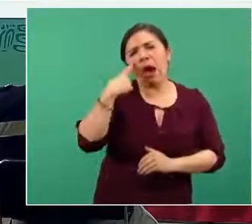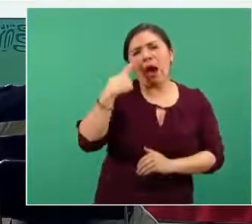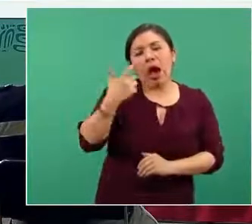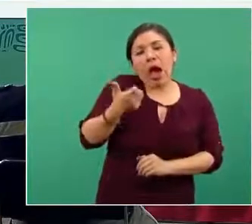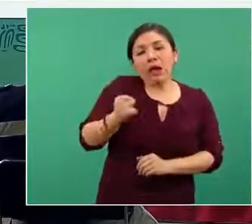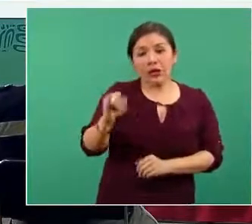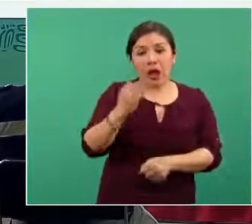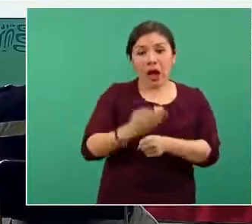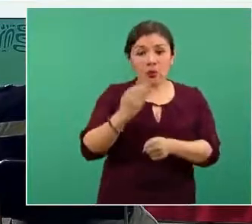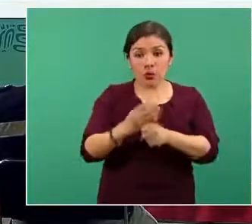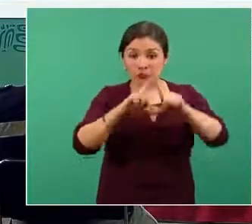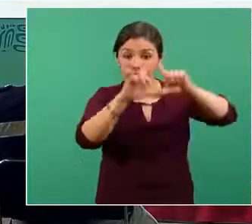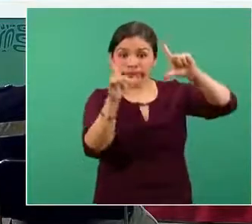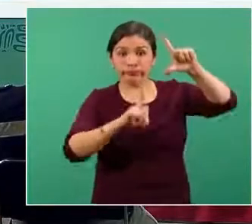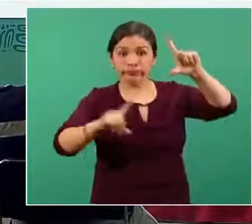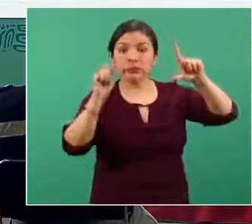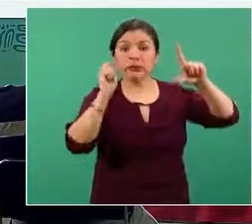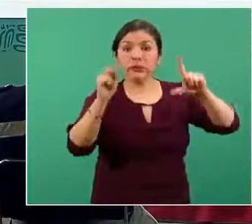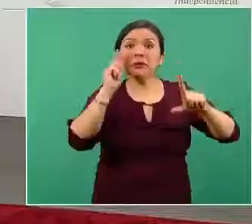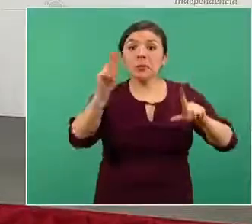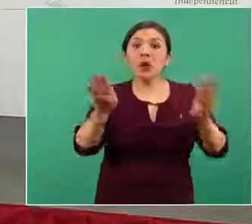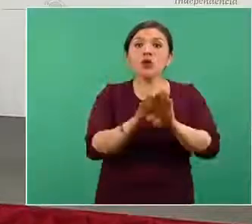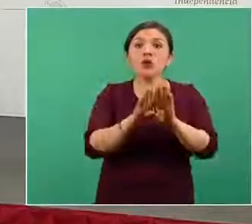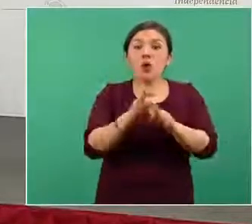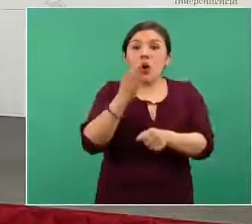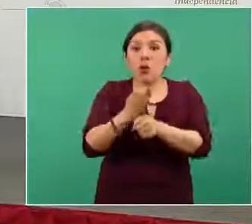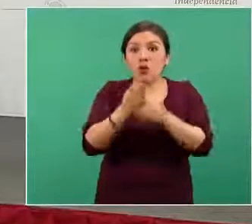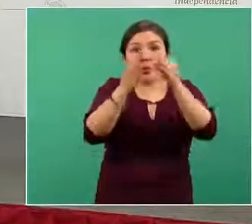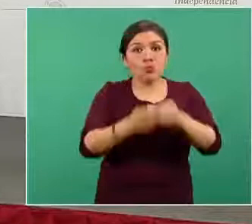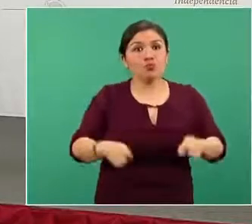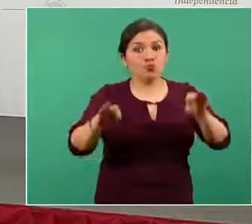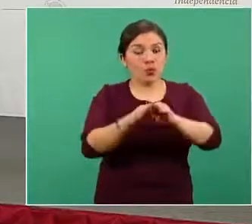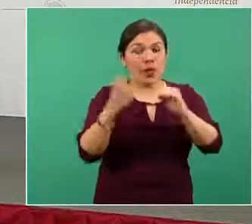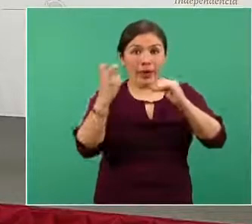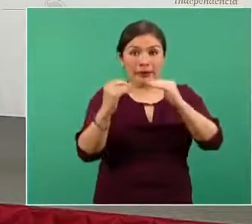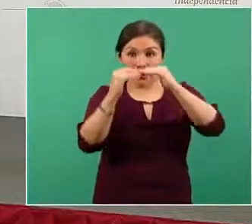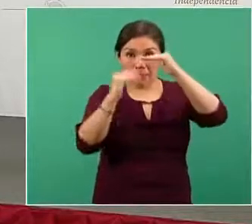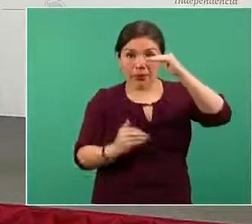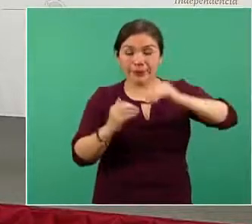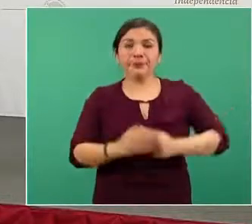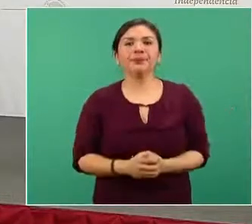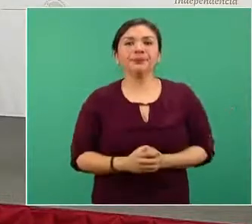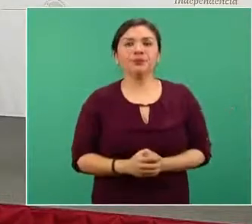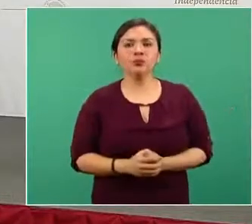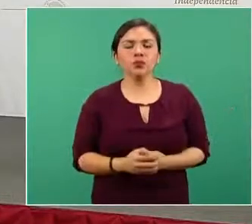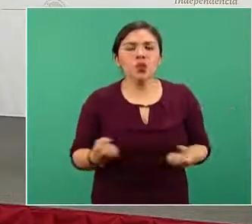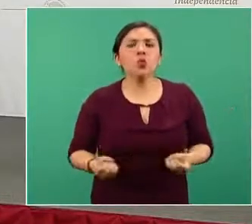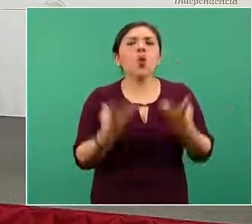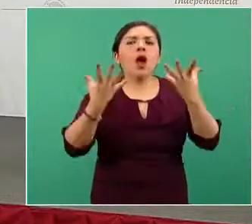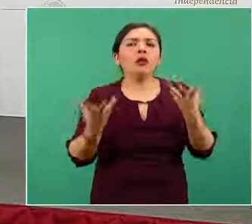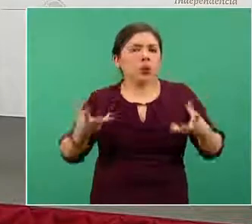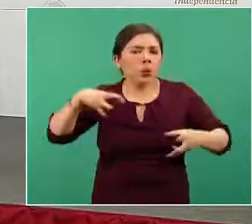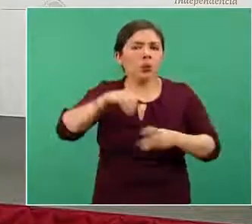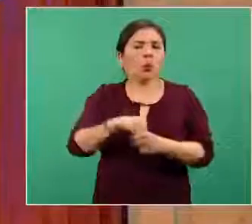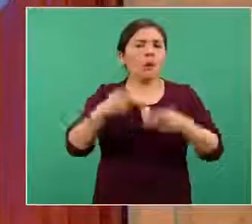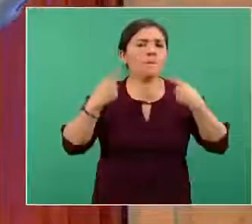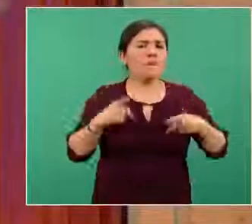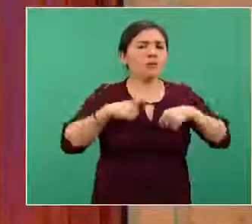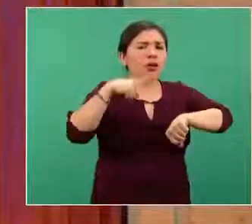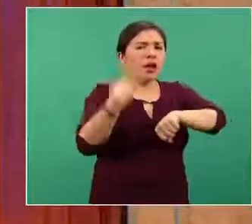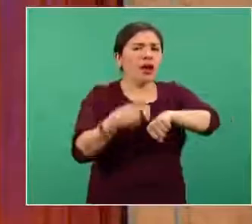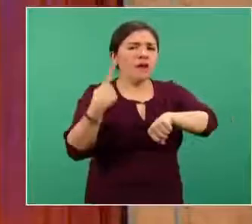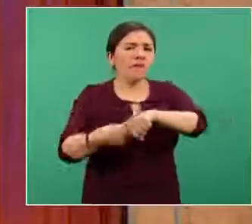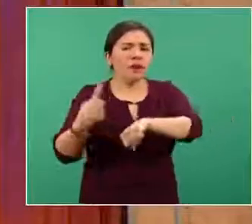nos da efectivamente esta disminución importante. ¿Cuántos casos integran esta curva? Es decir, ¿cuántos